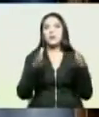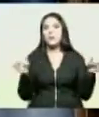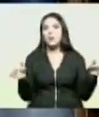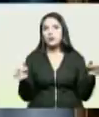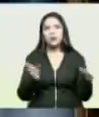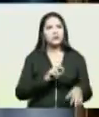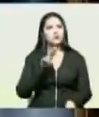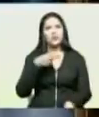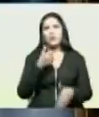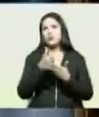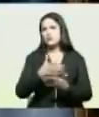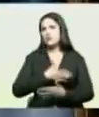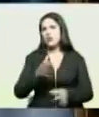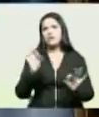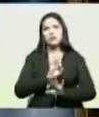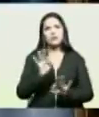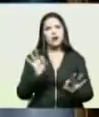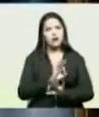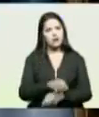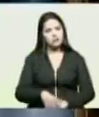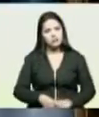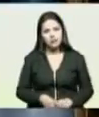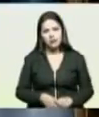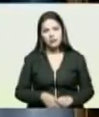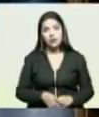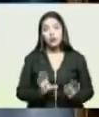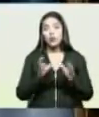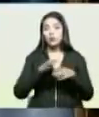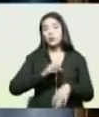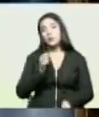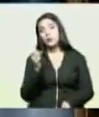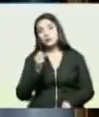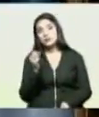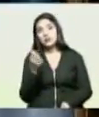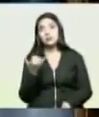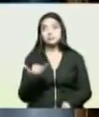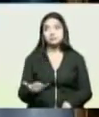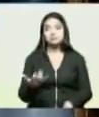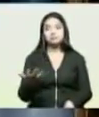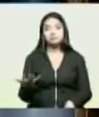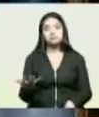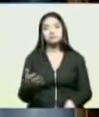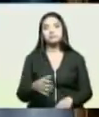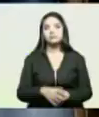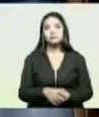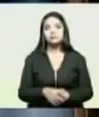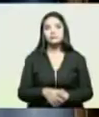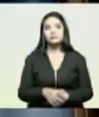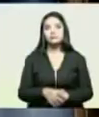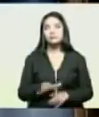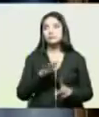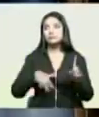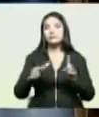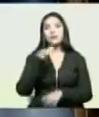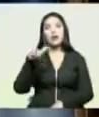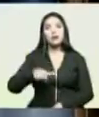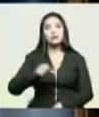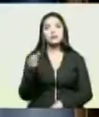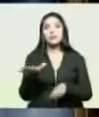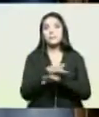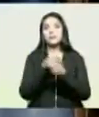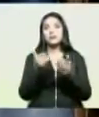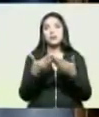colaboraba con nadie, menos con los cuerpos policiales, que prácticamente era para convertir este Ministerio Público en